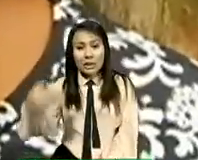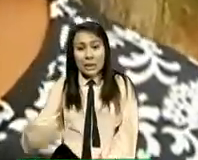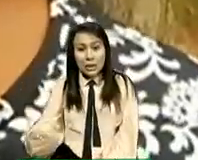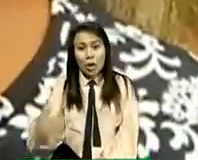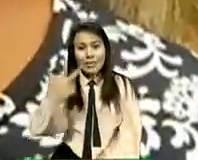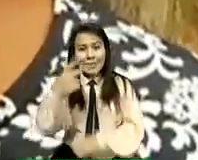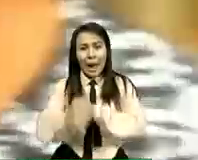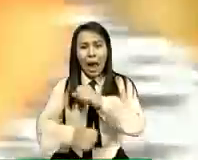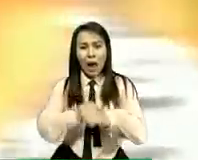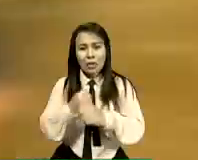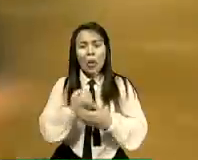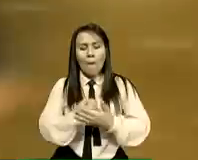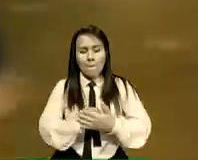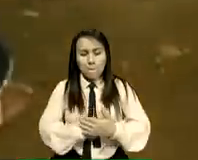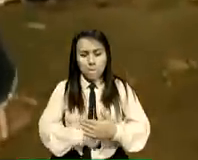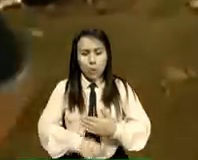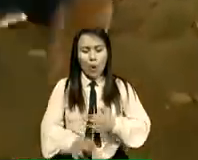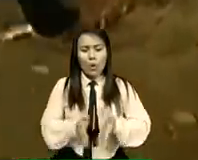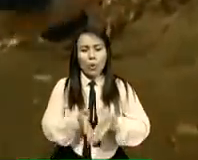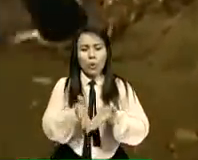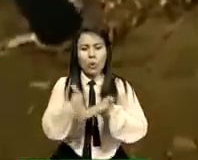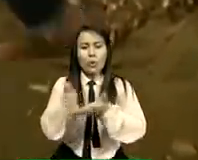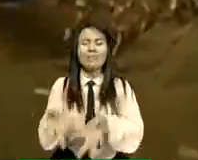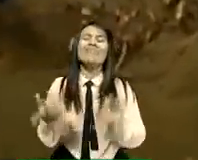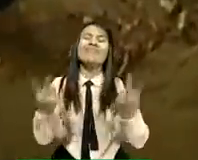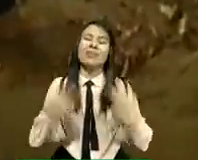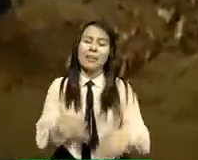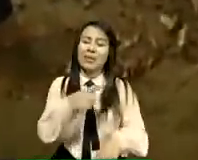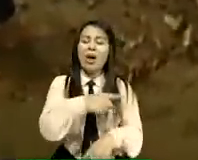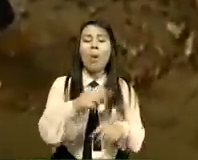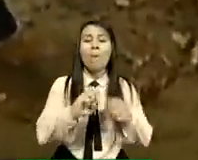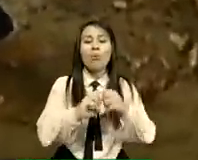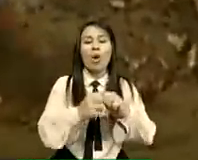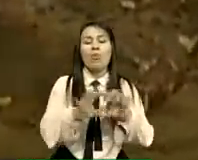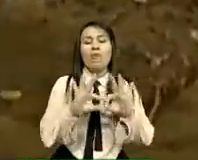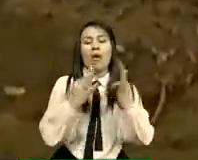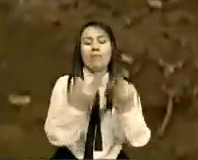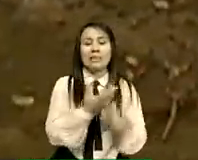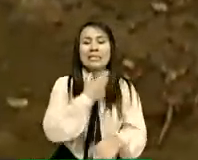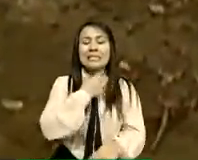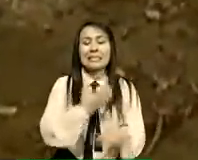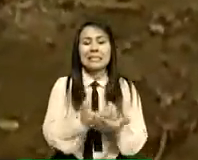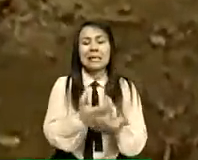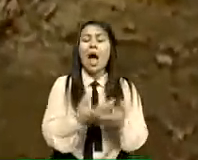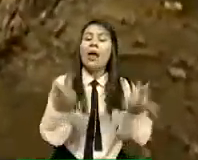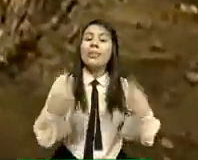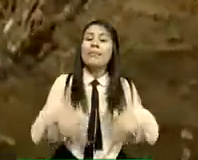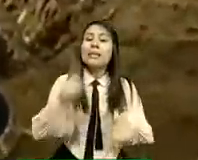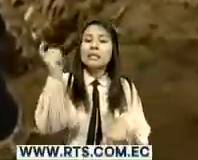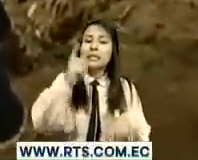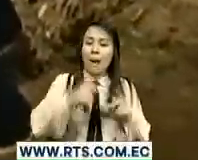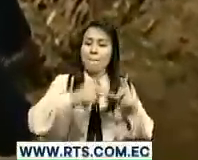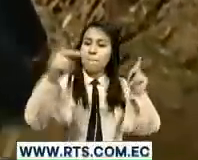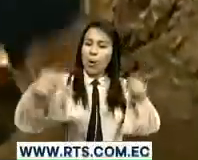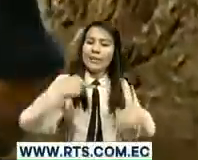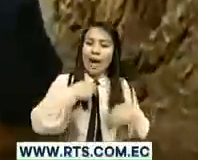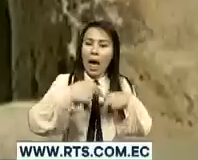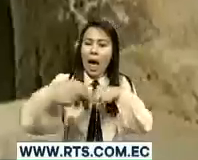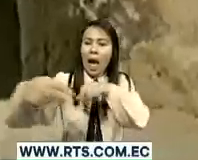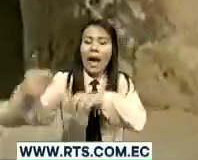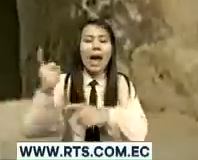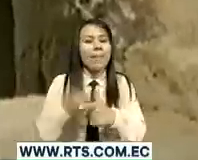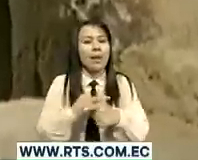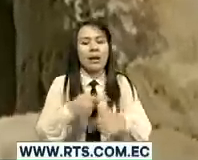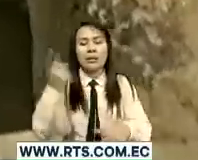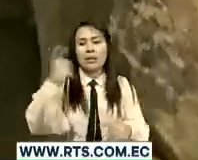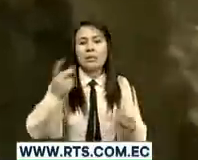lo dio a luz subiendo. Ese no es el único problema que enfrenta esta familia. Solicitan un muelle provisional para salir a Daule en casos de emergencia. Asimismo,